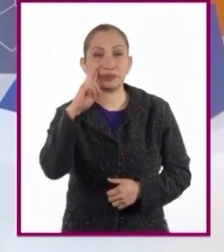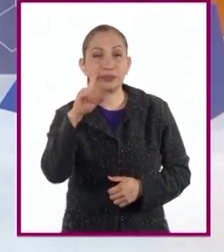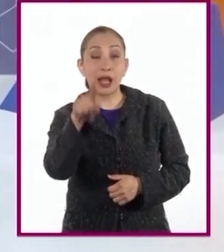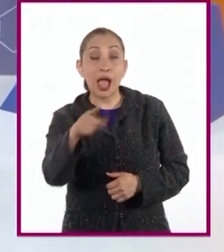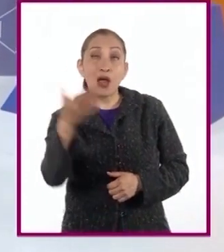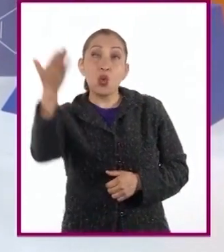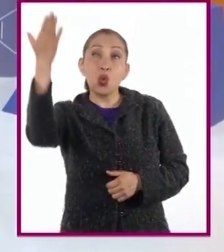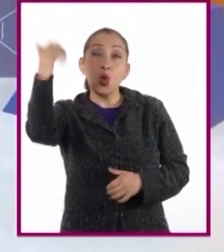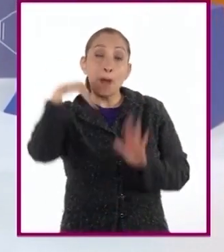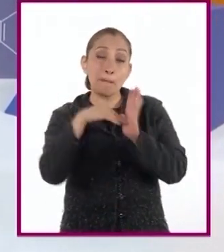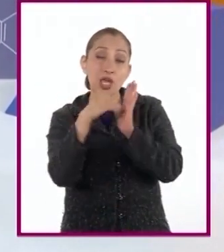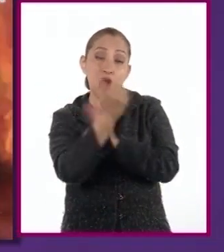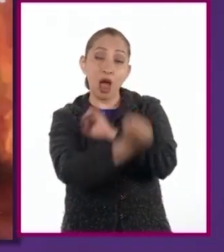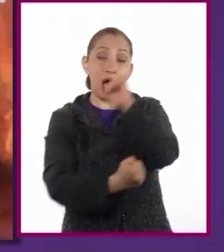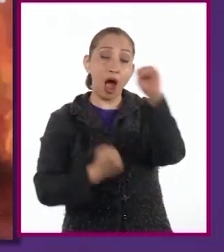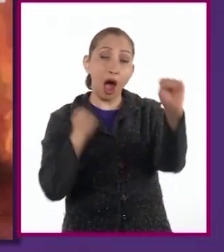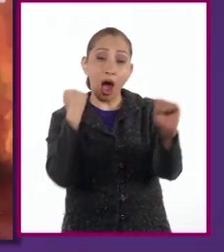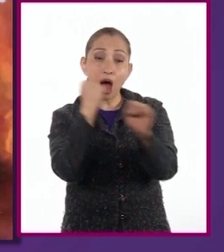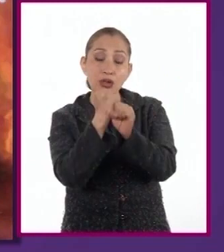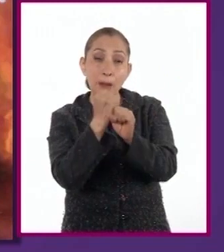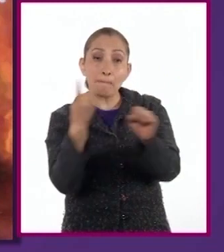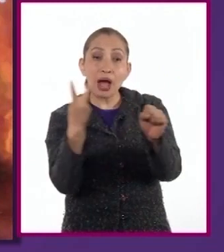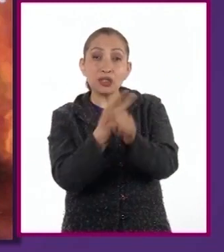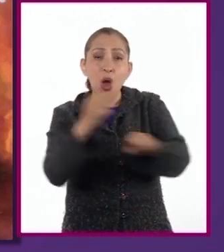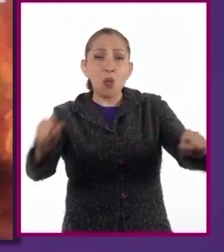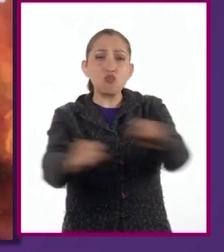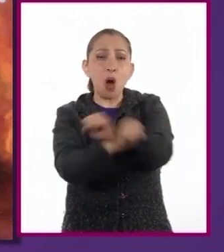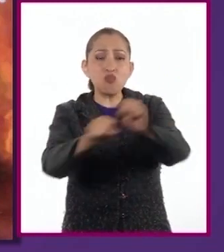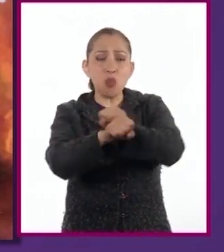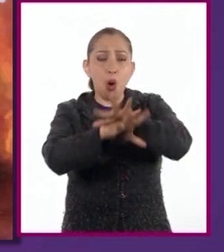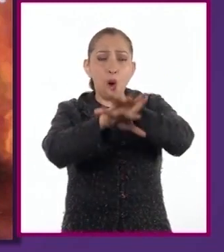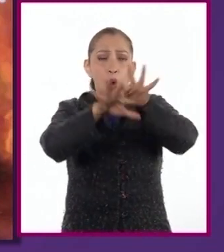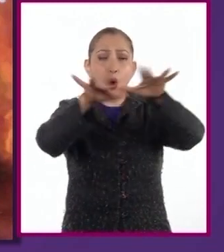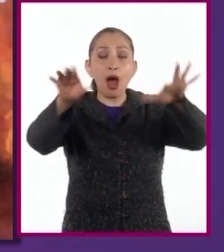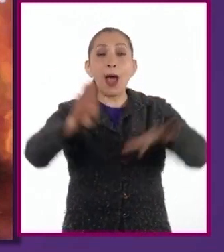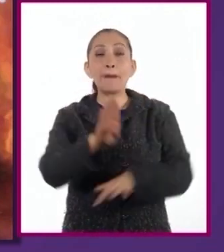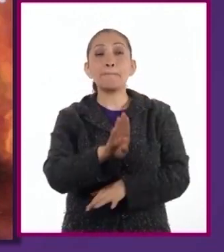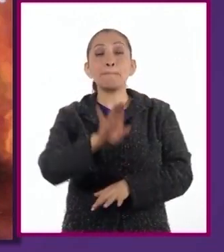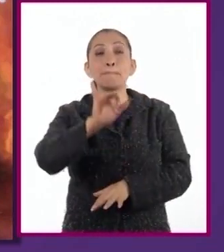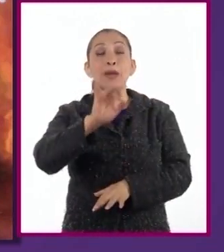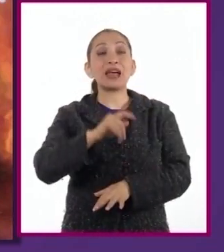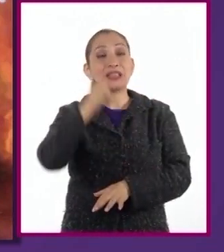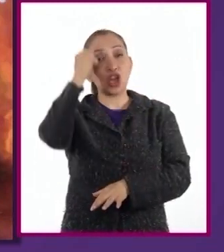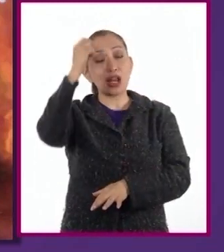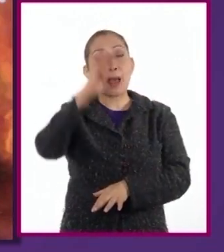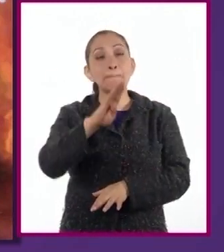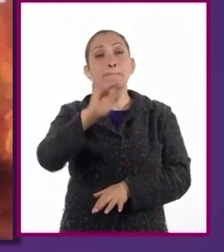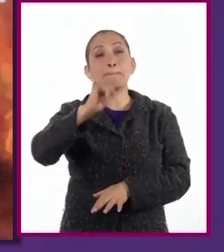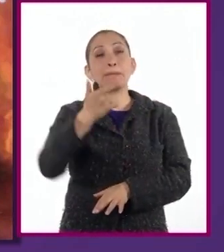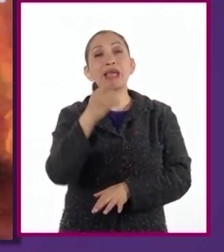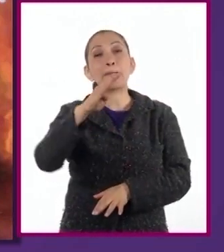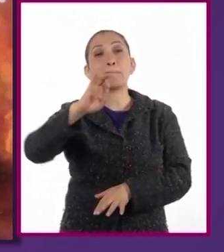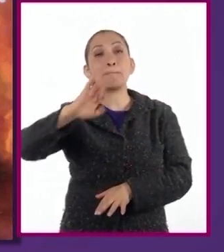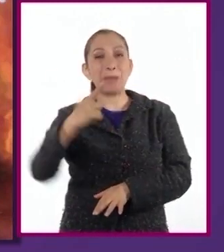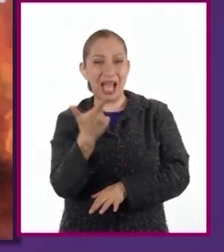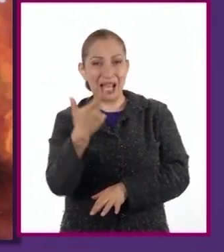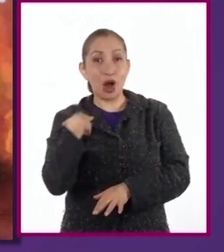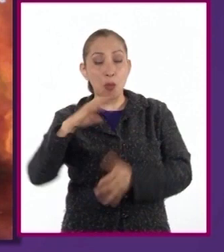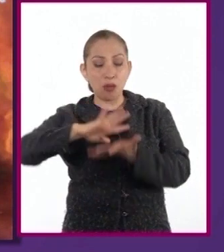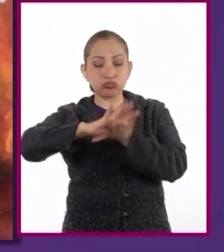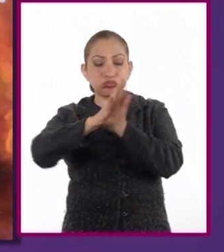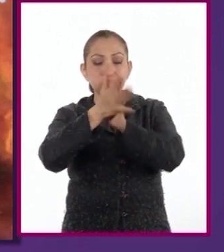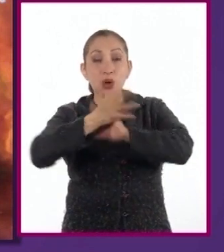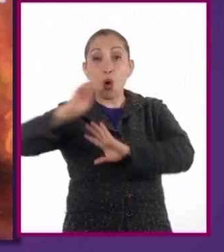Hace miles de millones de años ocurrió la gran explosión, también llamada teoría del Big Bang, dando origen al